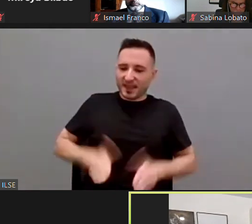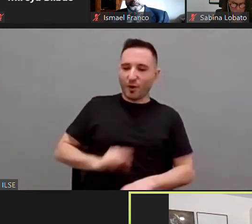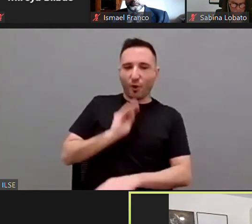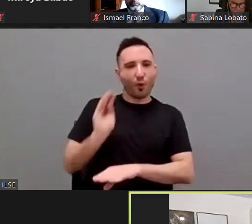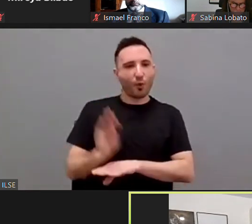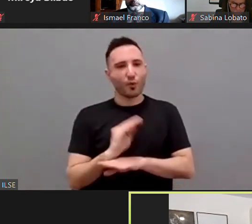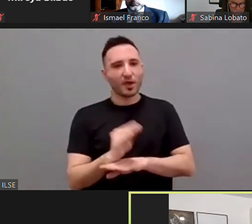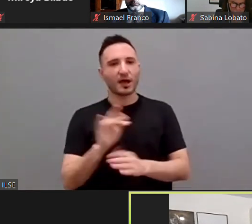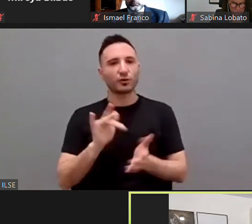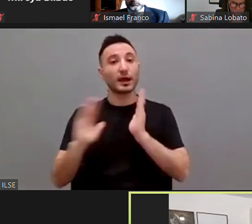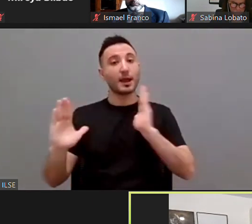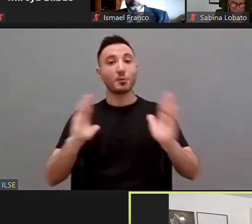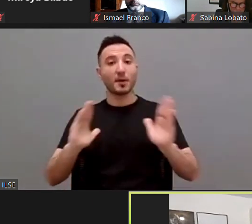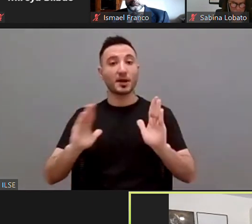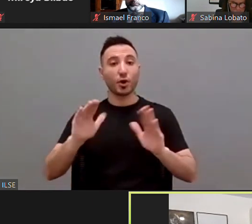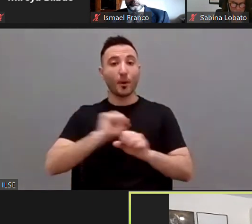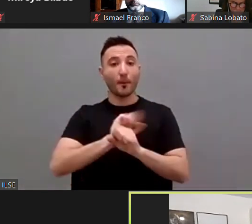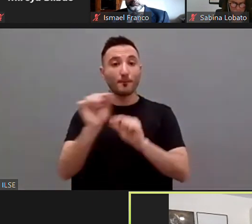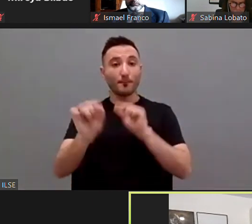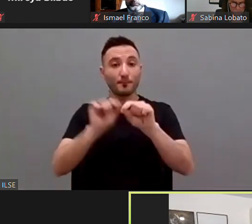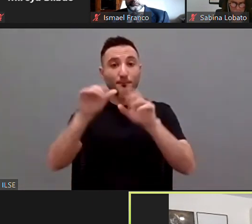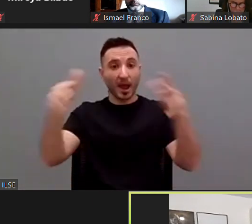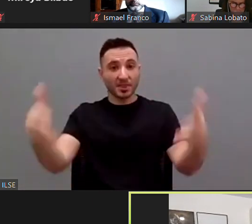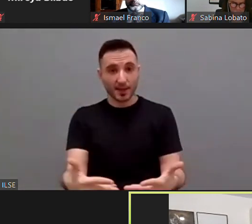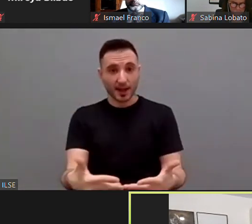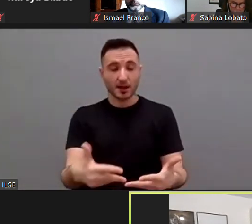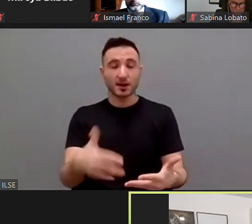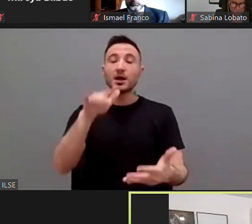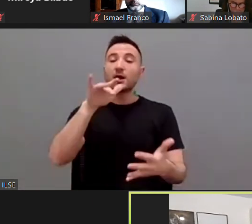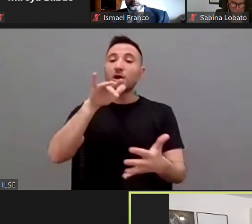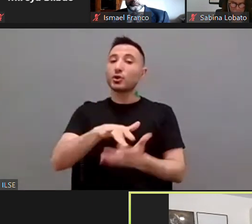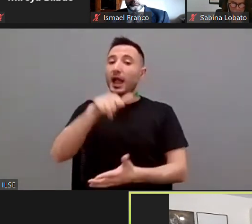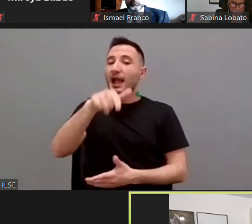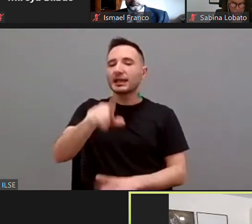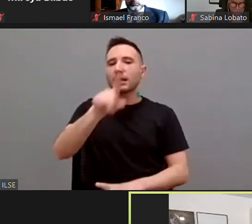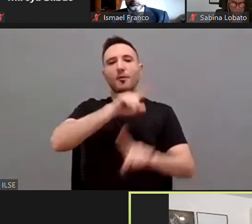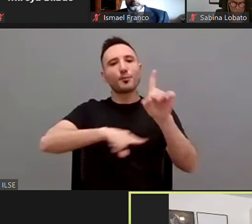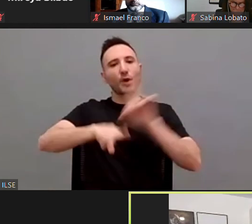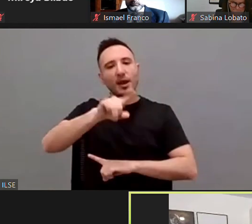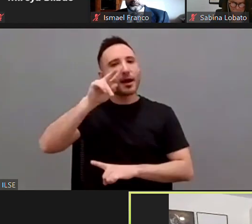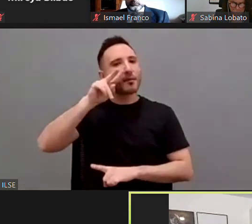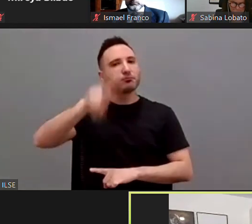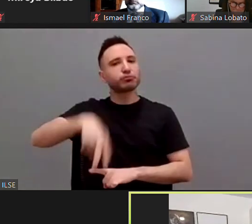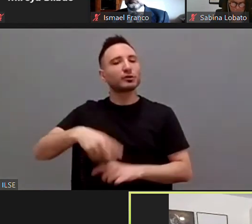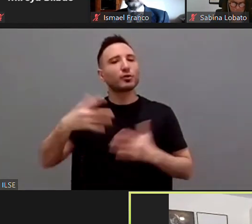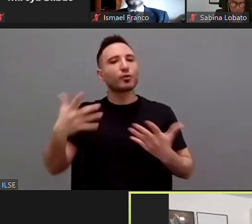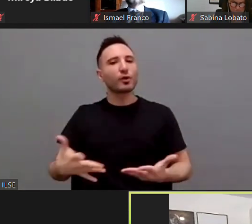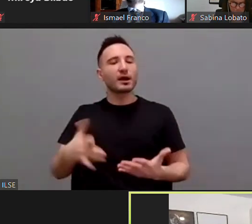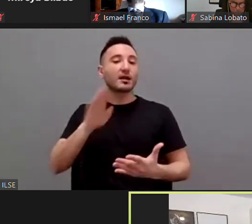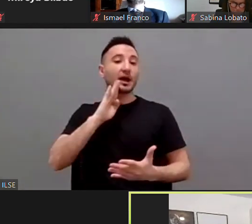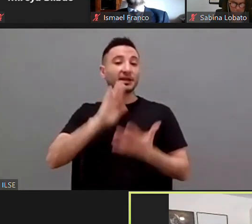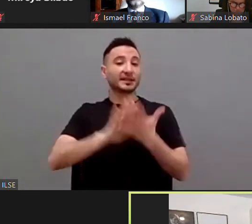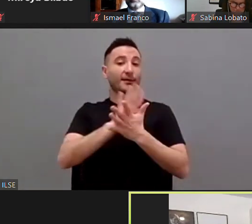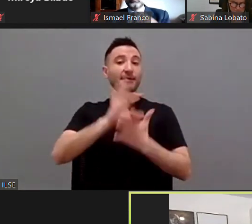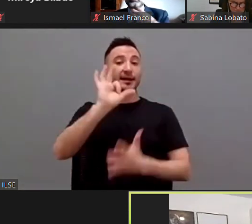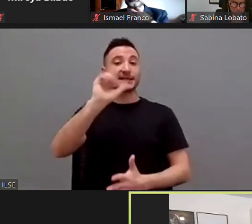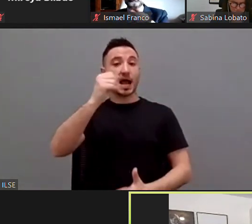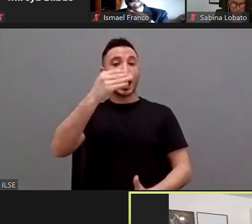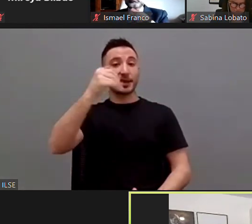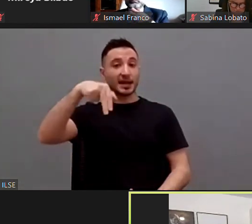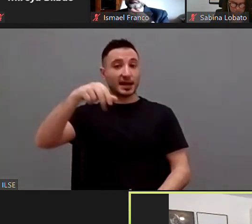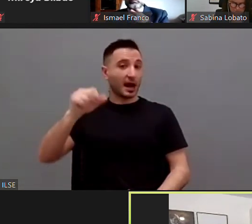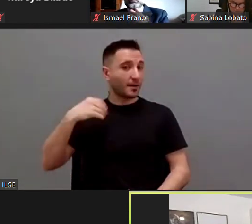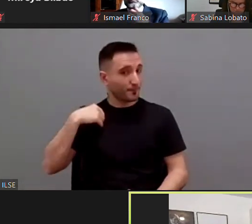tiempos de pandemia, y no. El gran problema que hay, de lo que hablaba también Sabina antes, del tema de los horarios, que también me preguntas a mí, no se